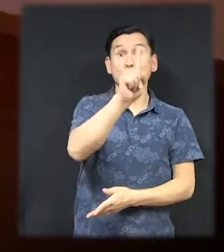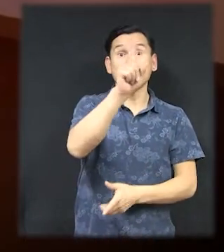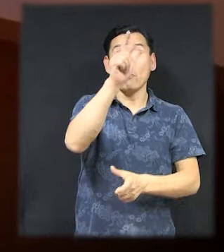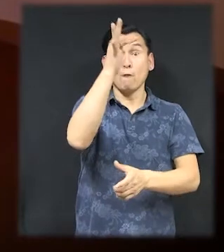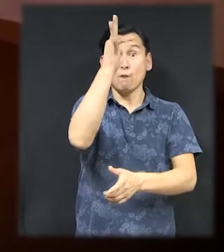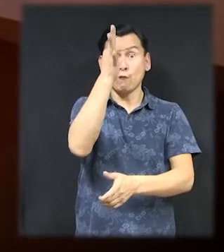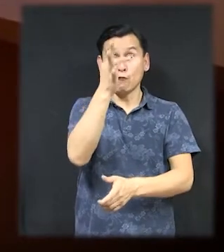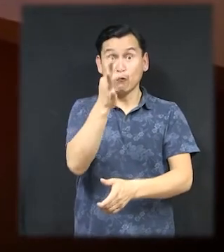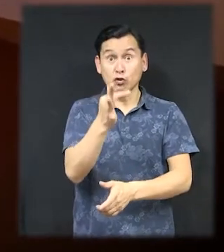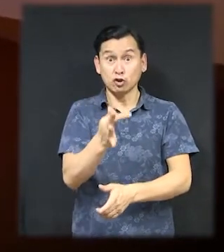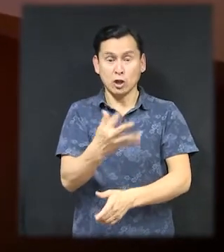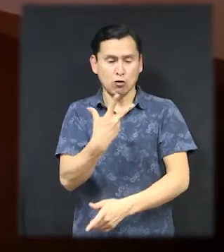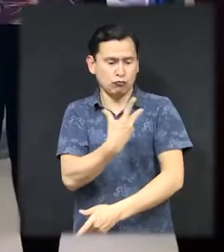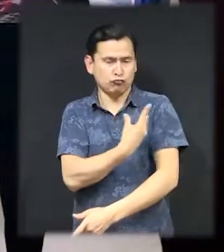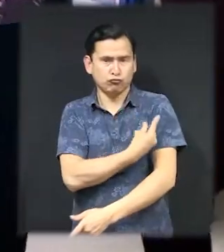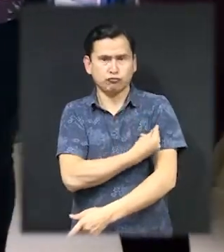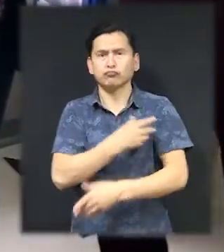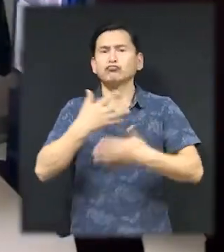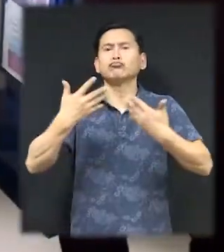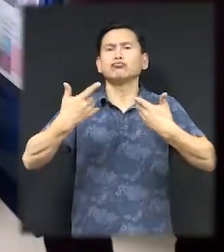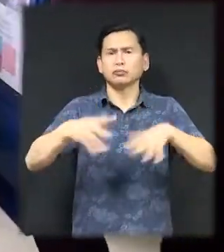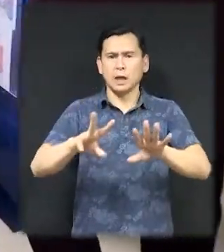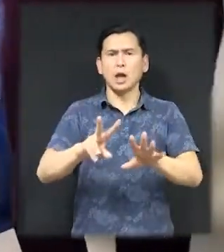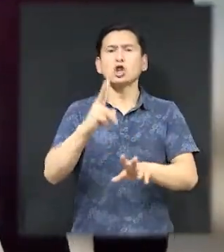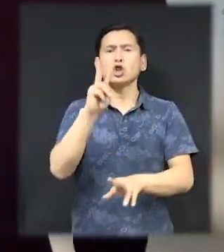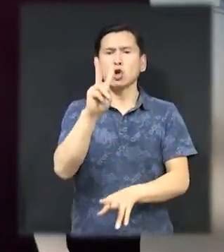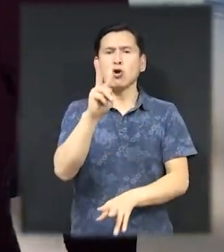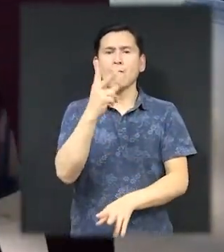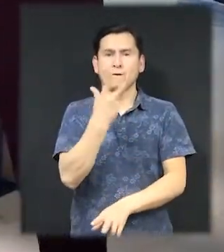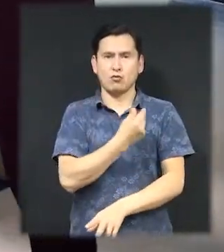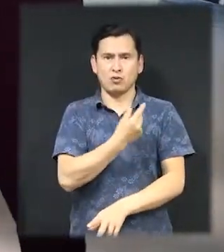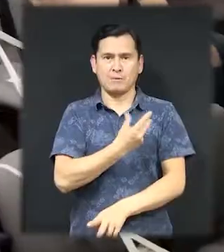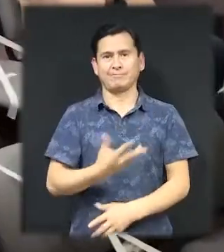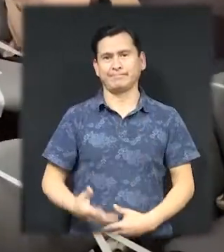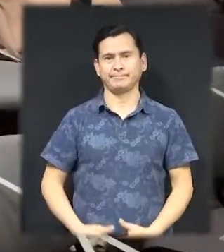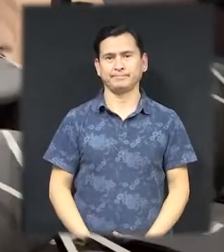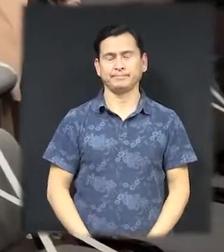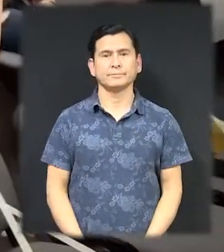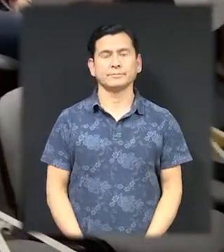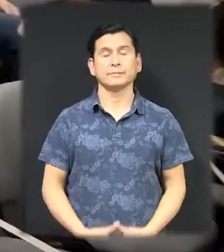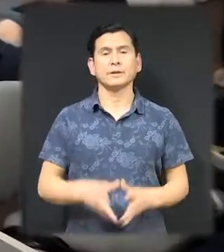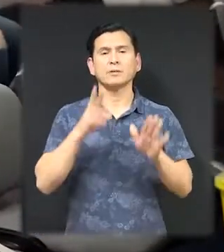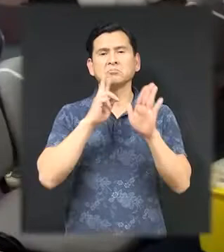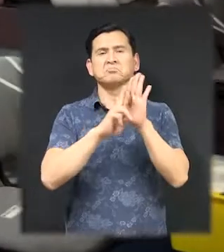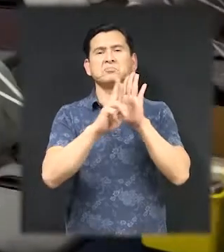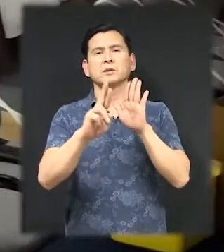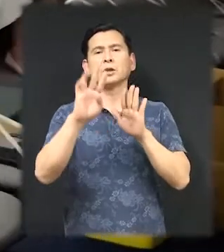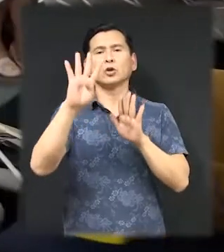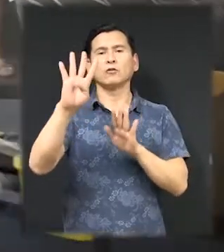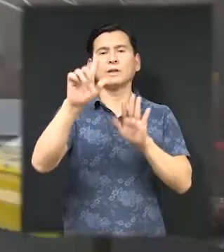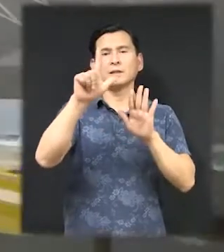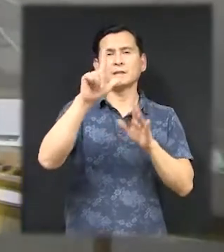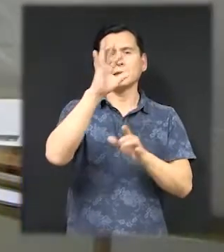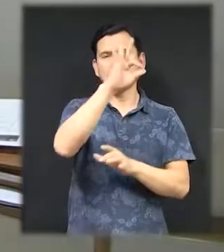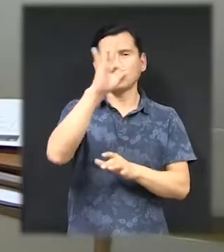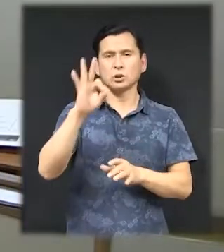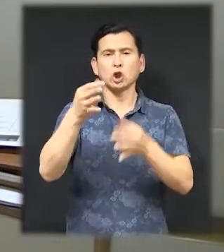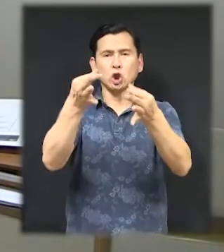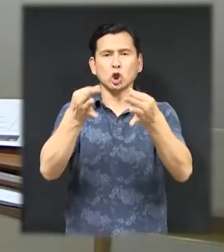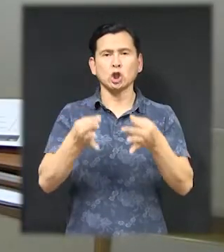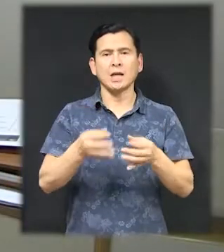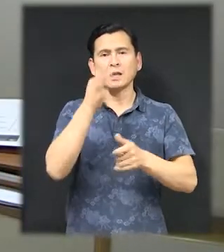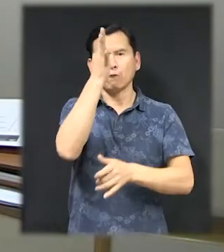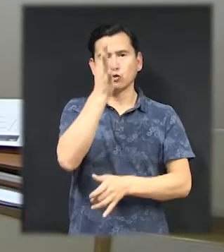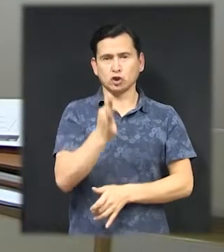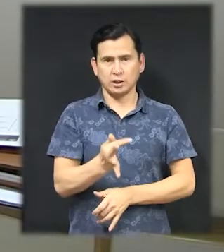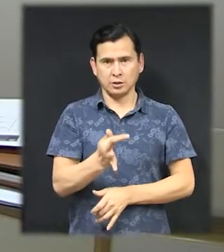nuestro equipo de salud ocupacional se la jugó en un proceso de organización en los que batimos récord de procesos de inmunización